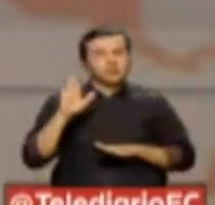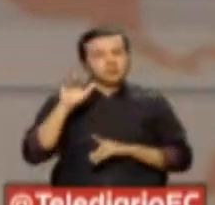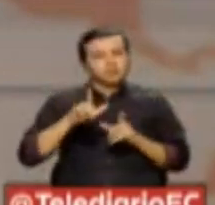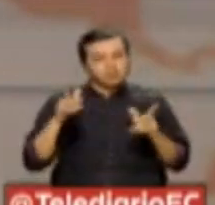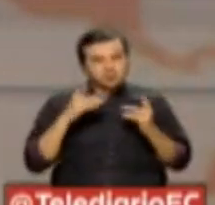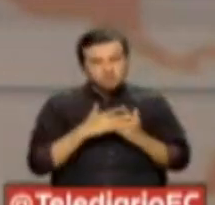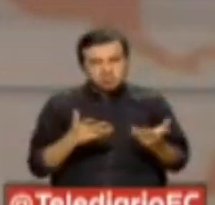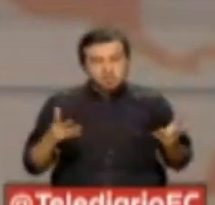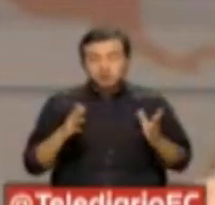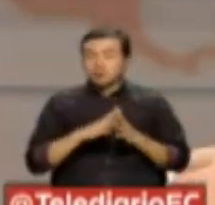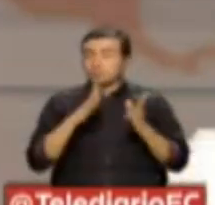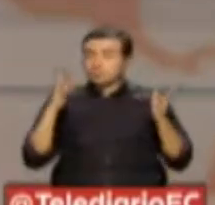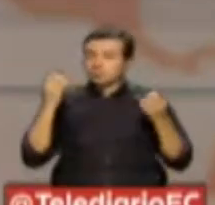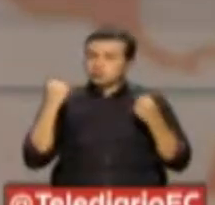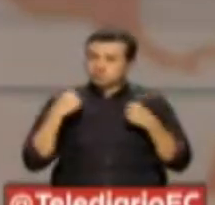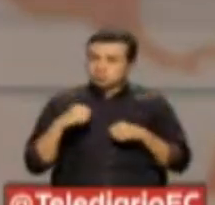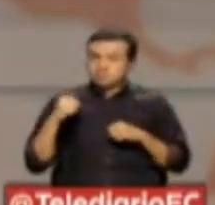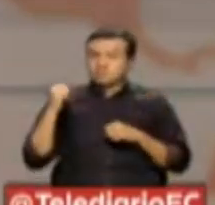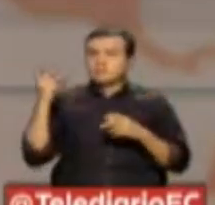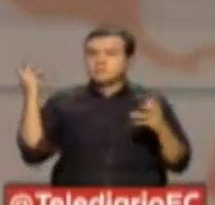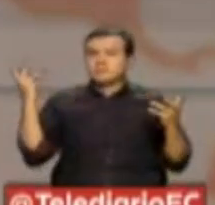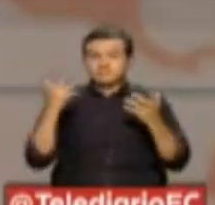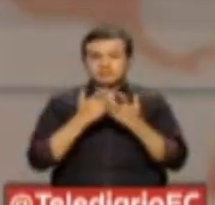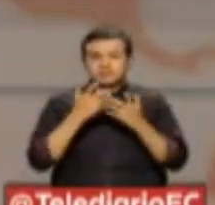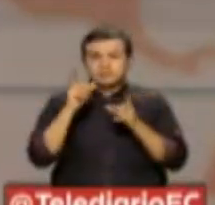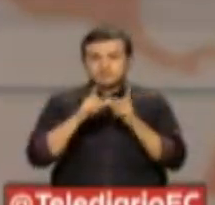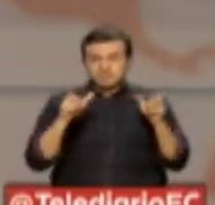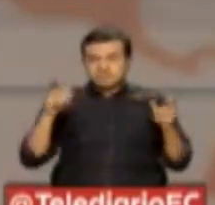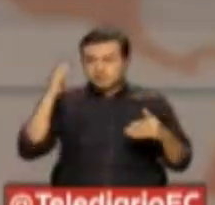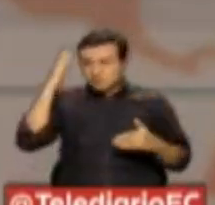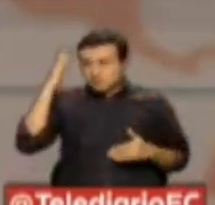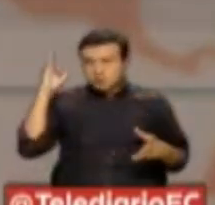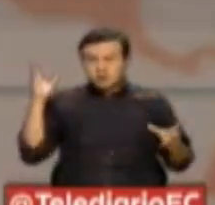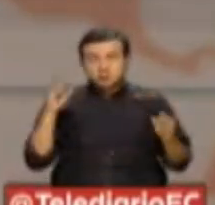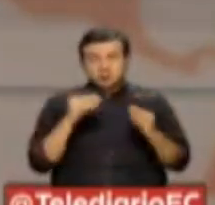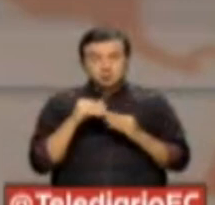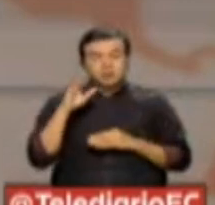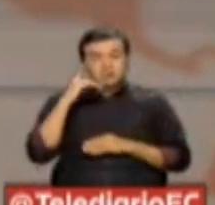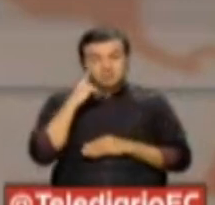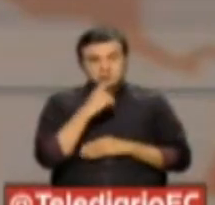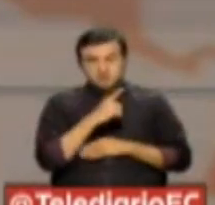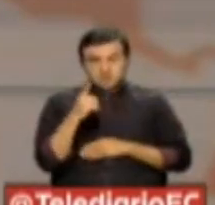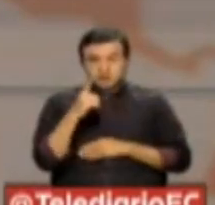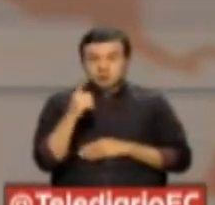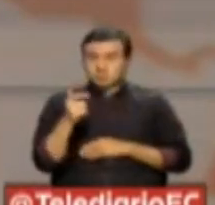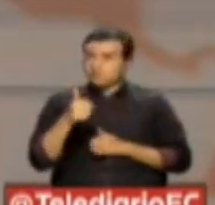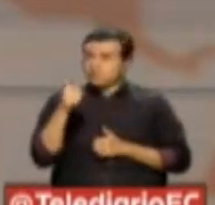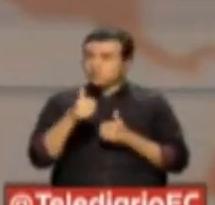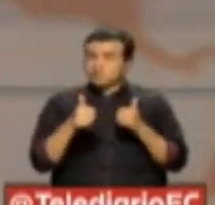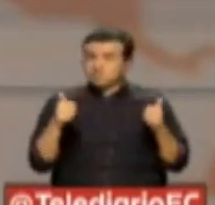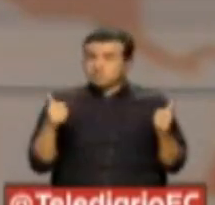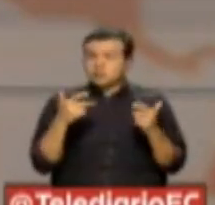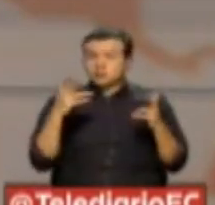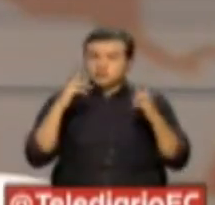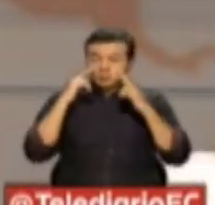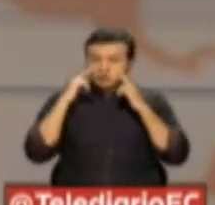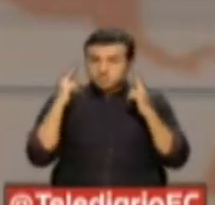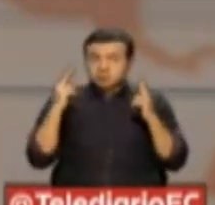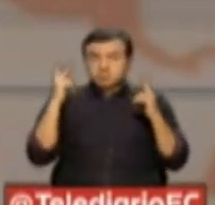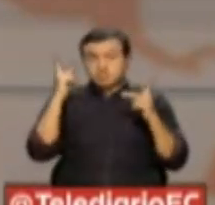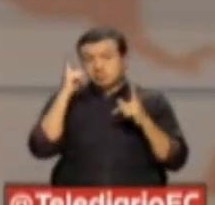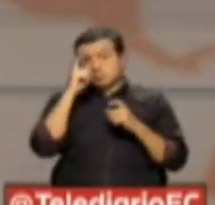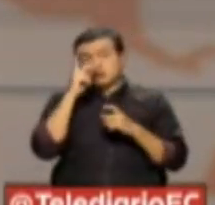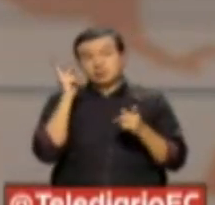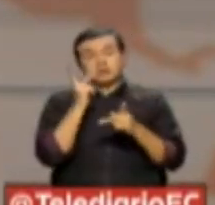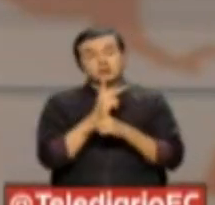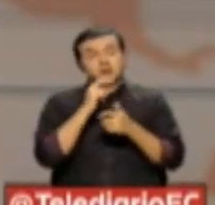un enorme esfuerzo de confluencia de actores políticos pero también de fuerzas ciudadanas para reconocer la gravedad de